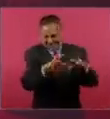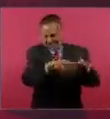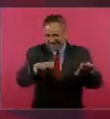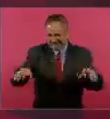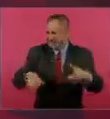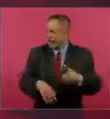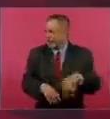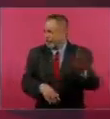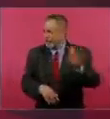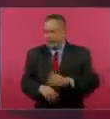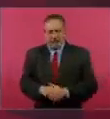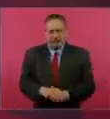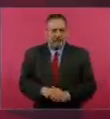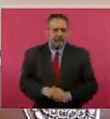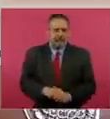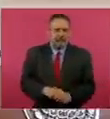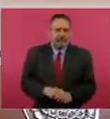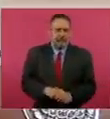son